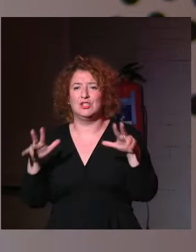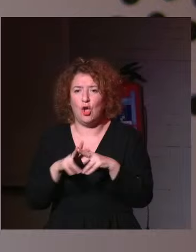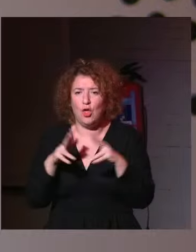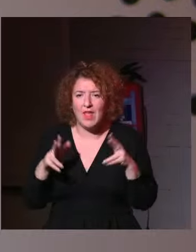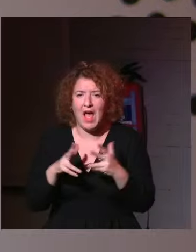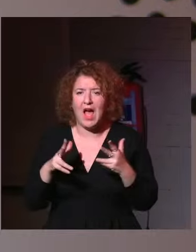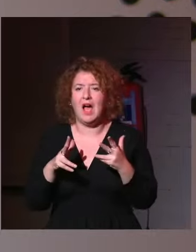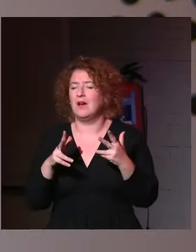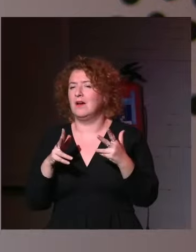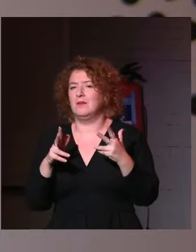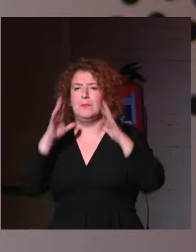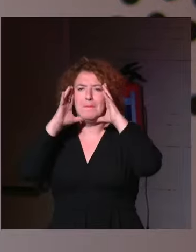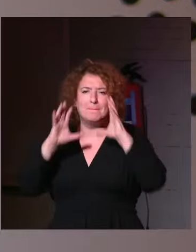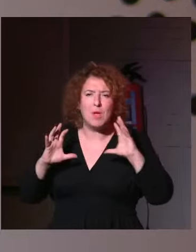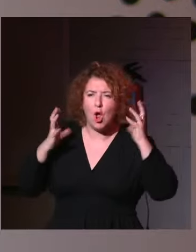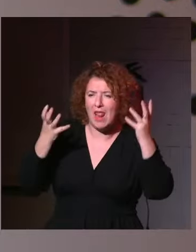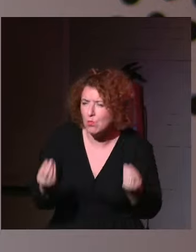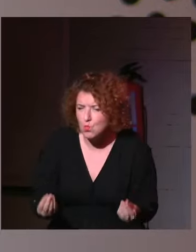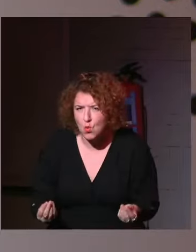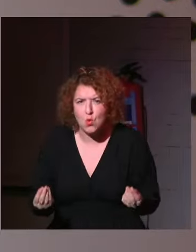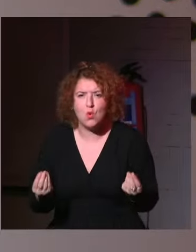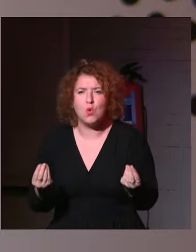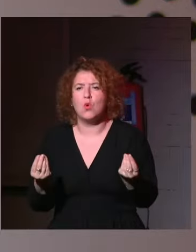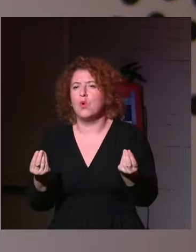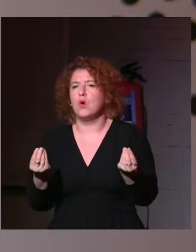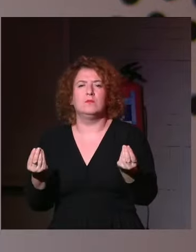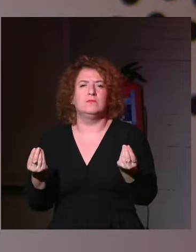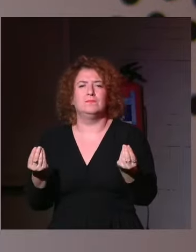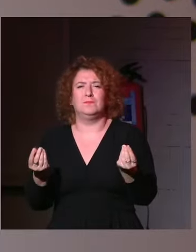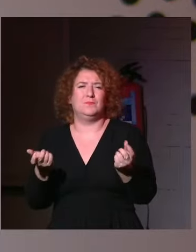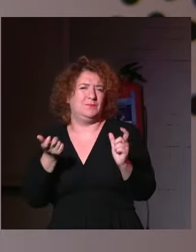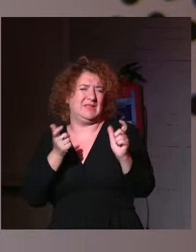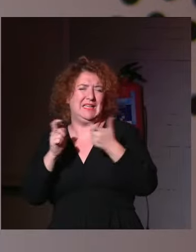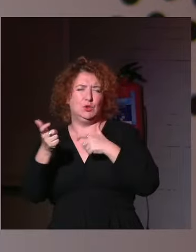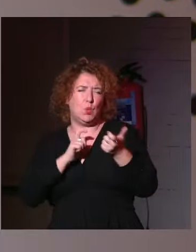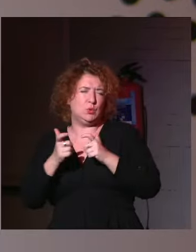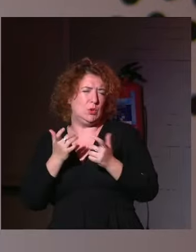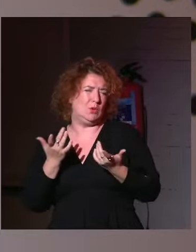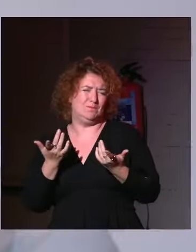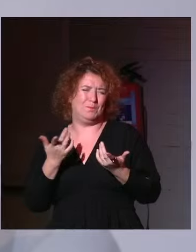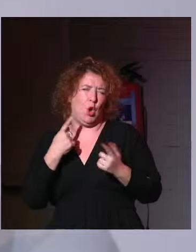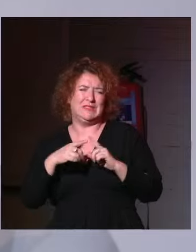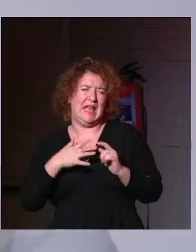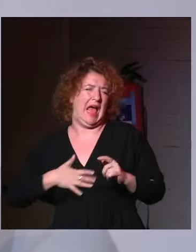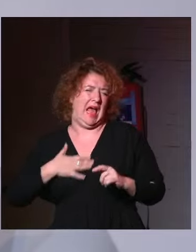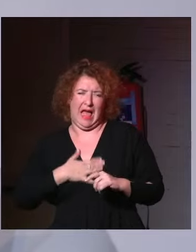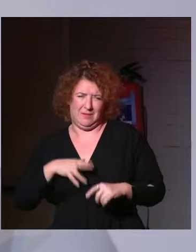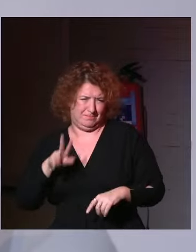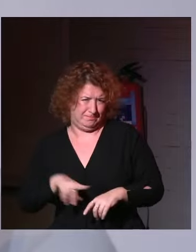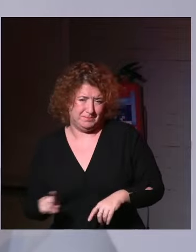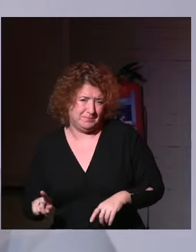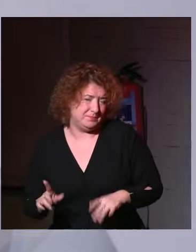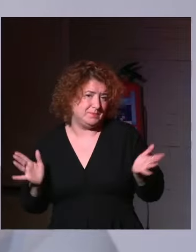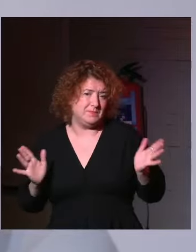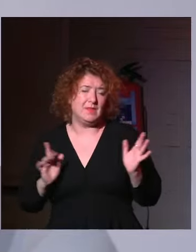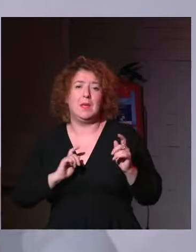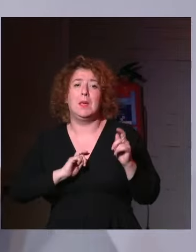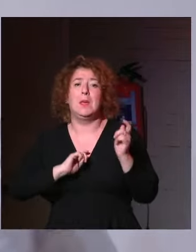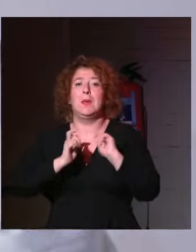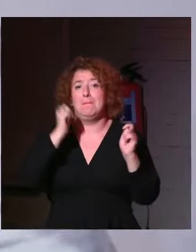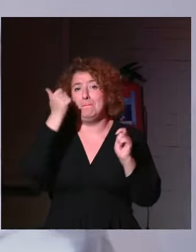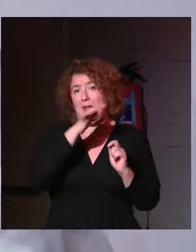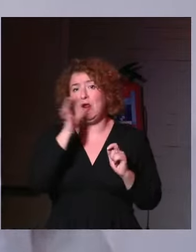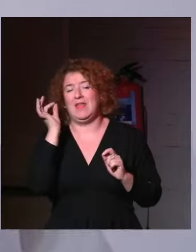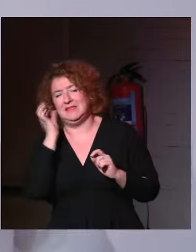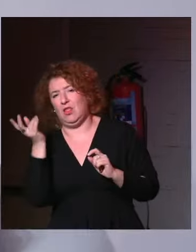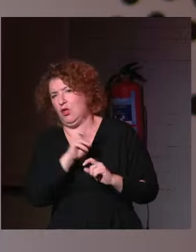hay mucha violencia no hay muchos comentarios desagradables hay muchos insultos y que todos los periodistas hombres y mujeres recibimos